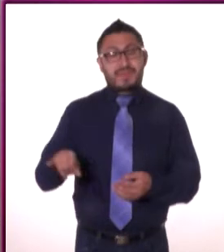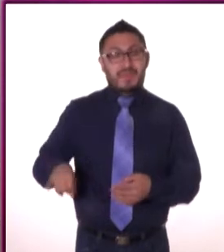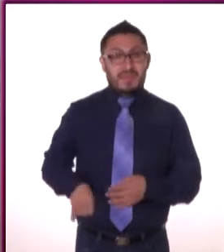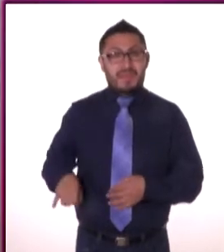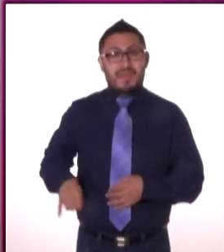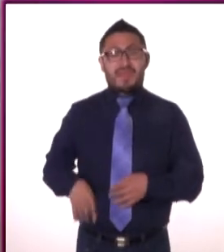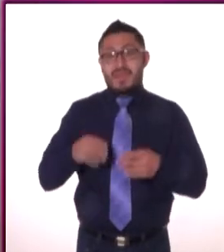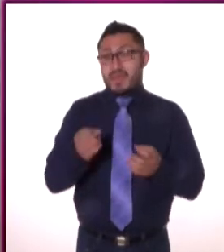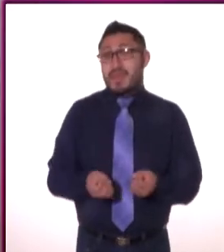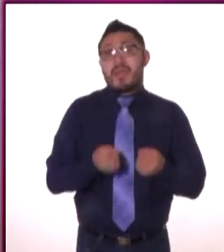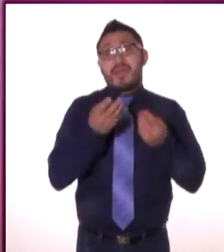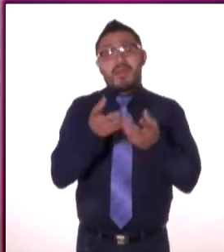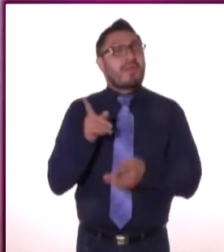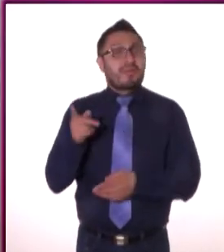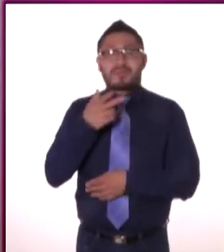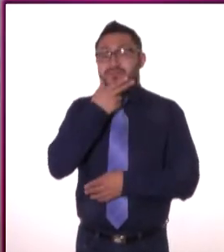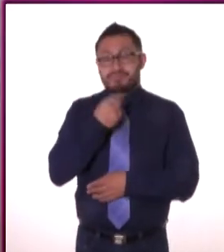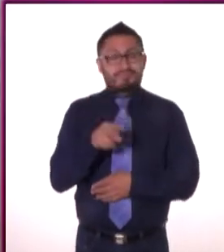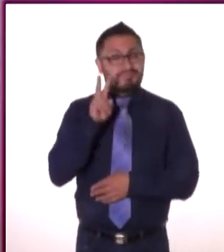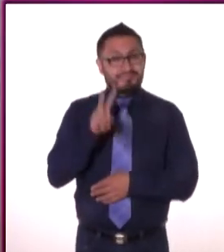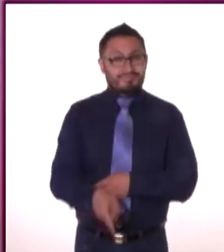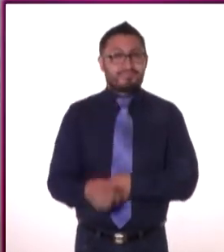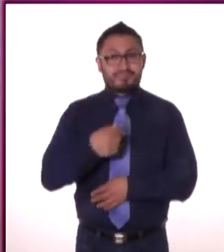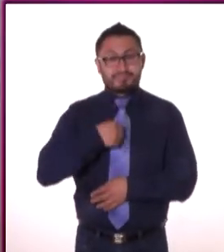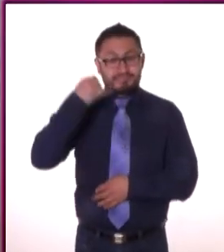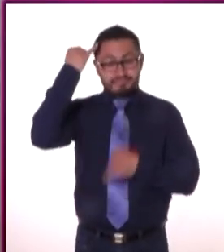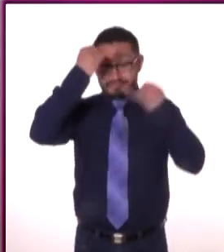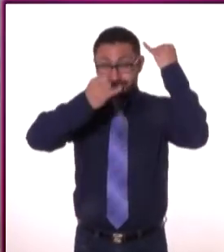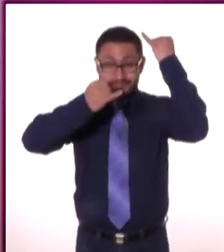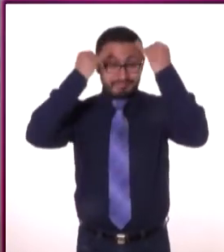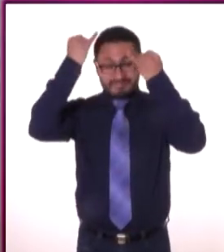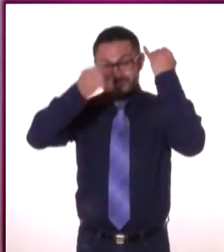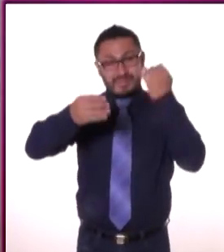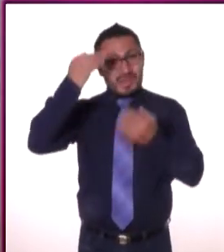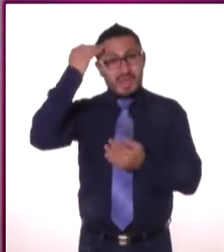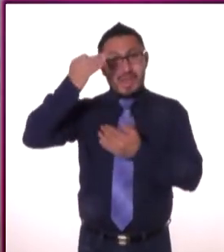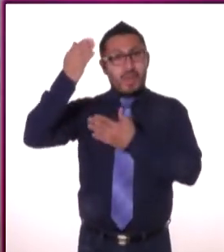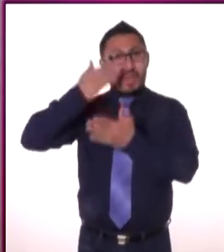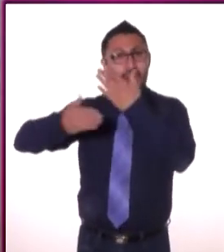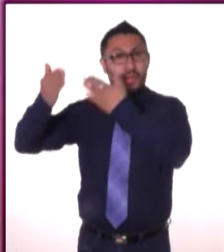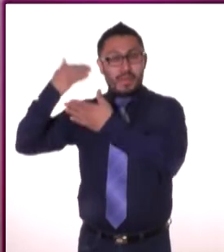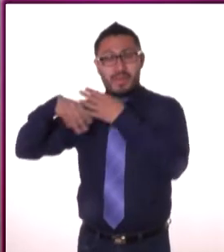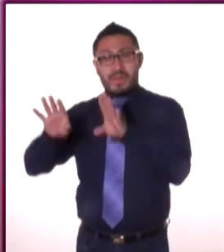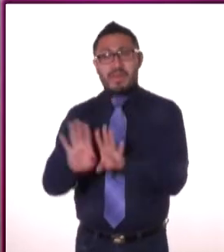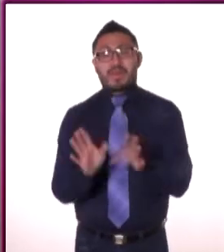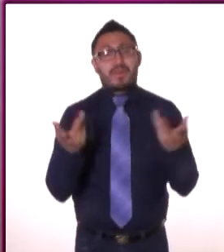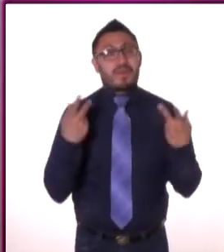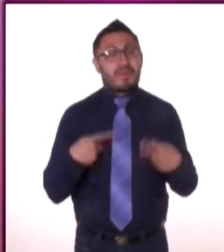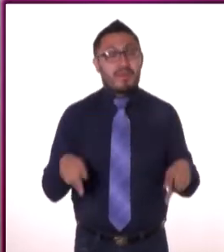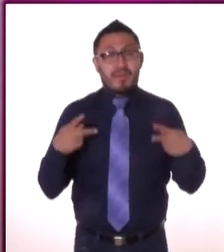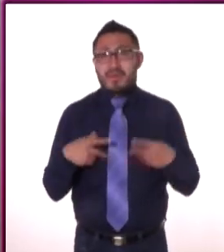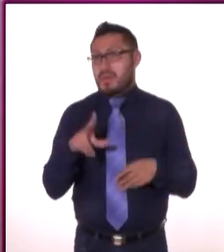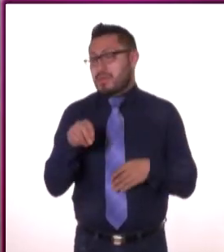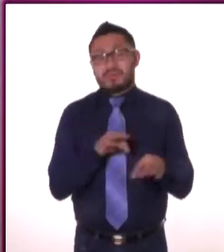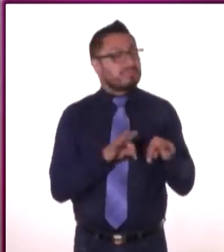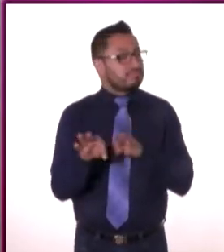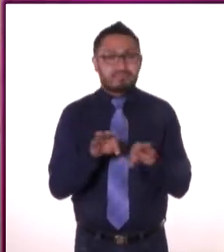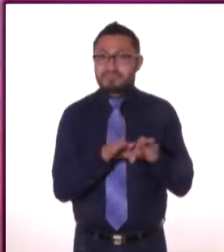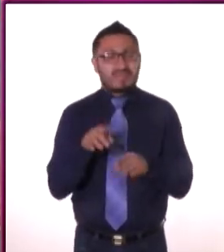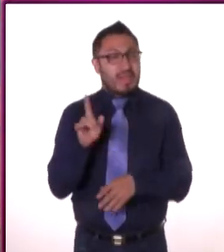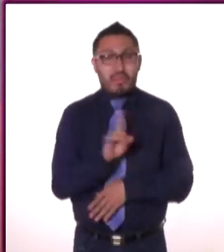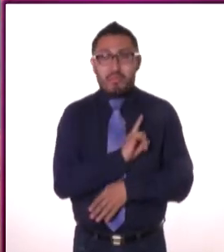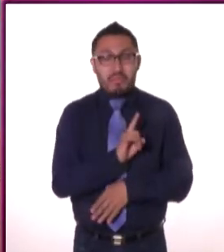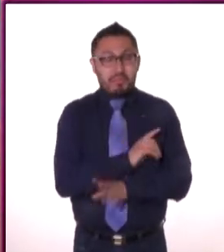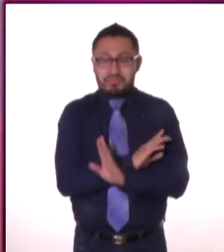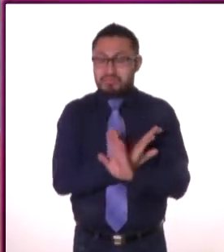Qué interesantes las contribuciones, ¿no?, de Arquímedes, y me puedo imaginar que En aquella época, pues, las personas